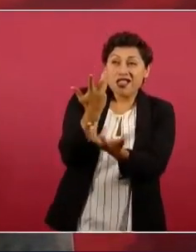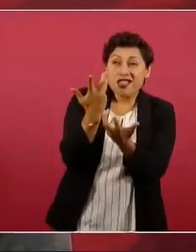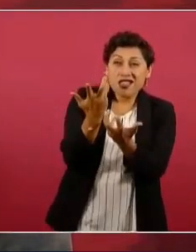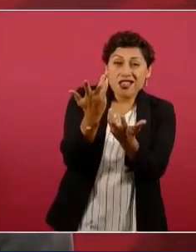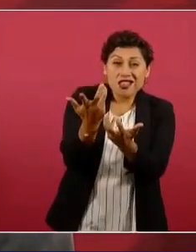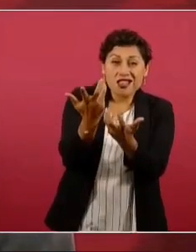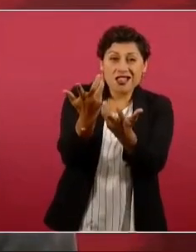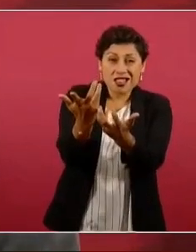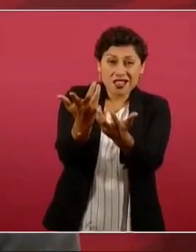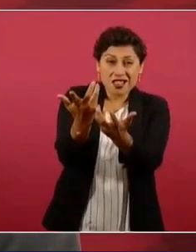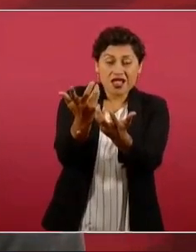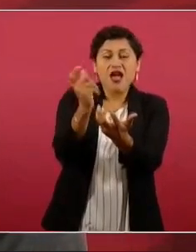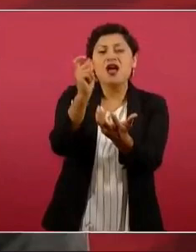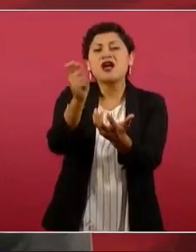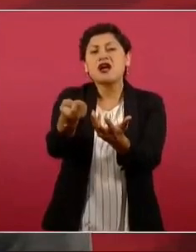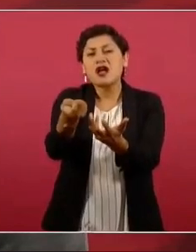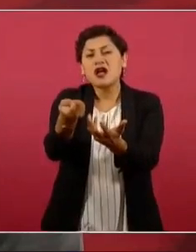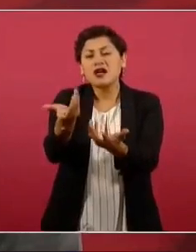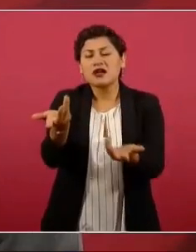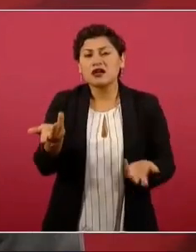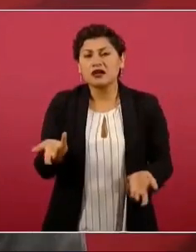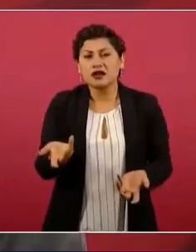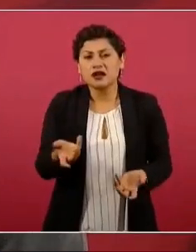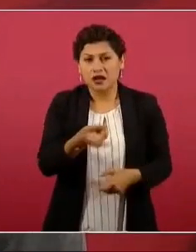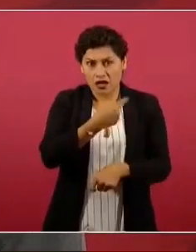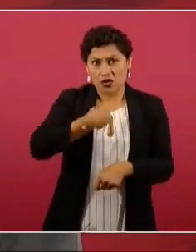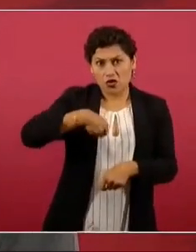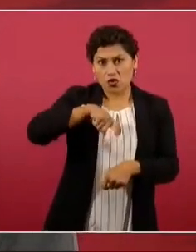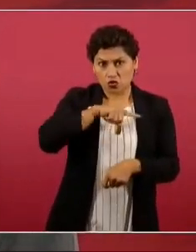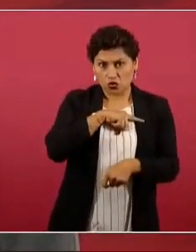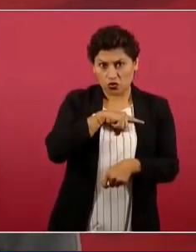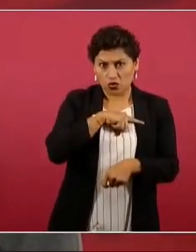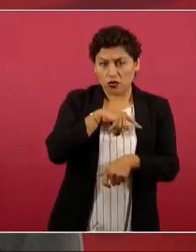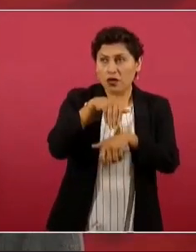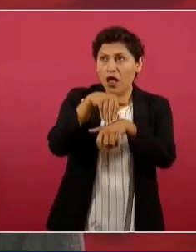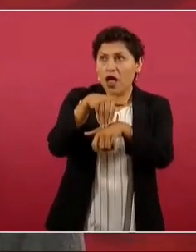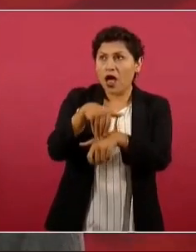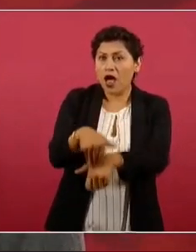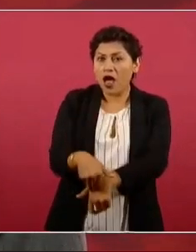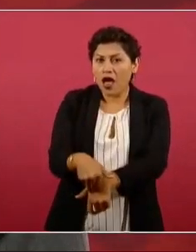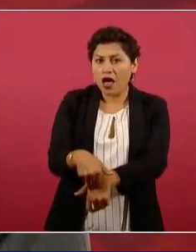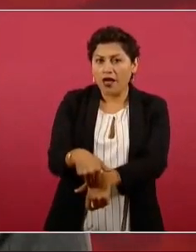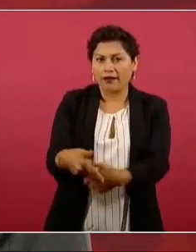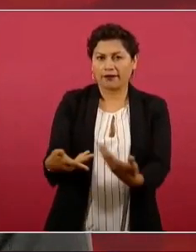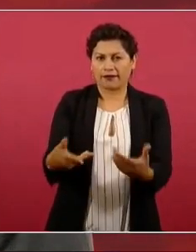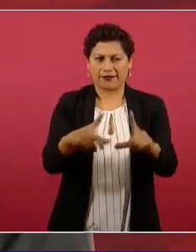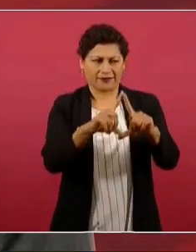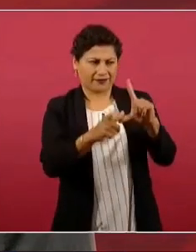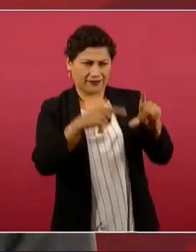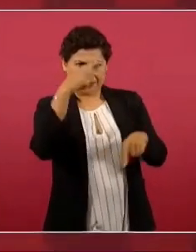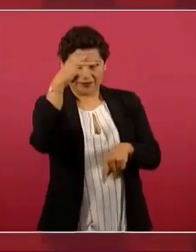vamos a causar el atraso de México